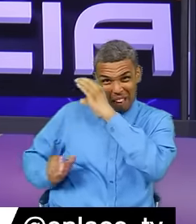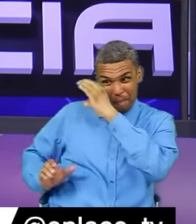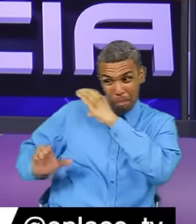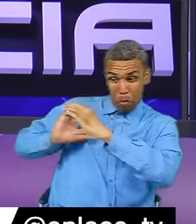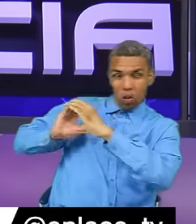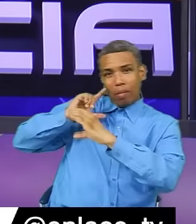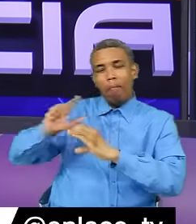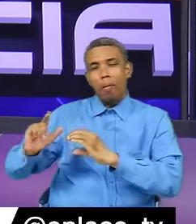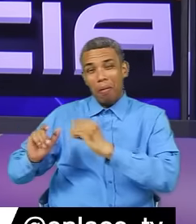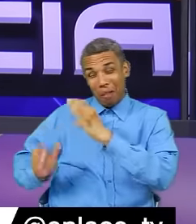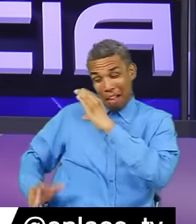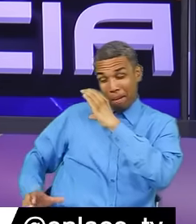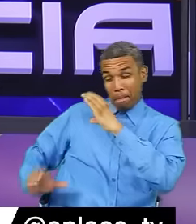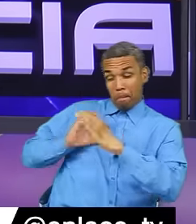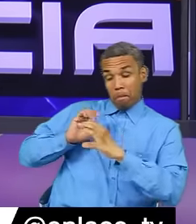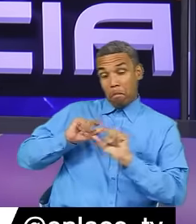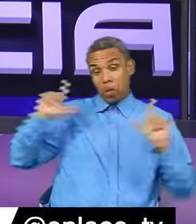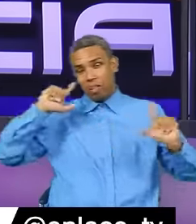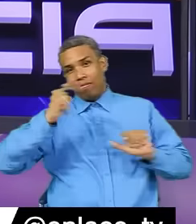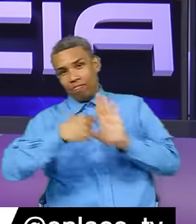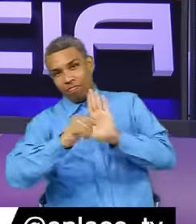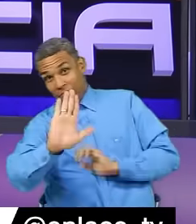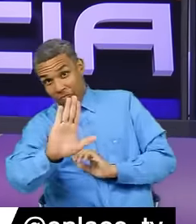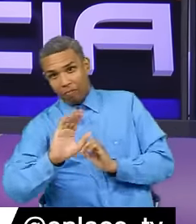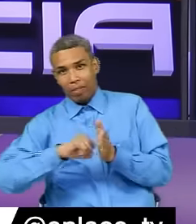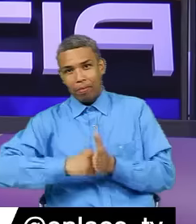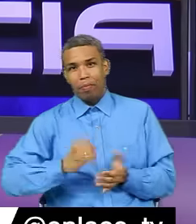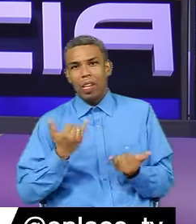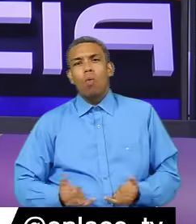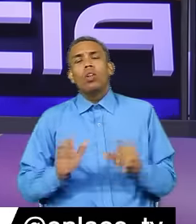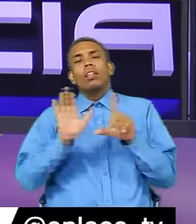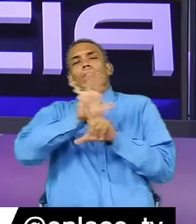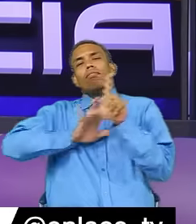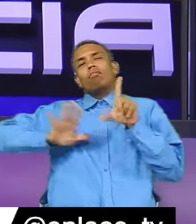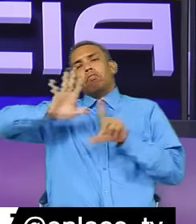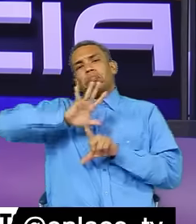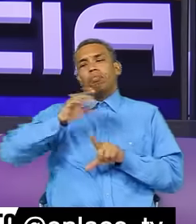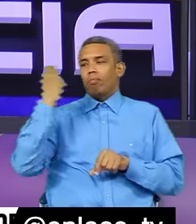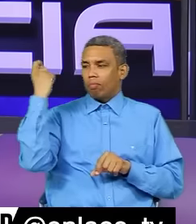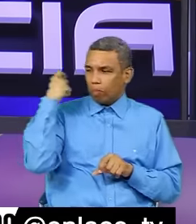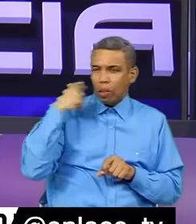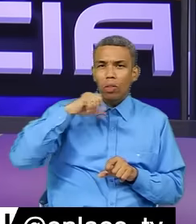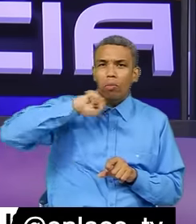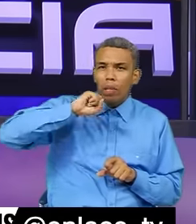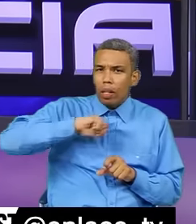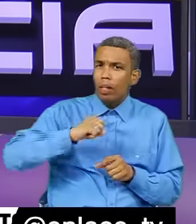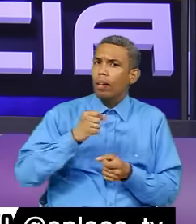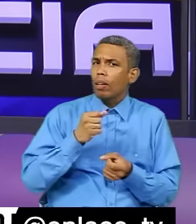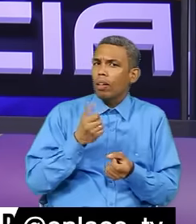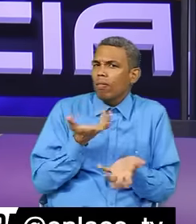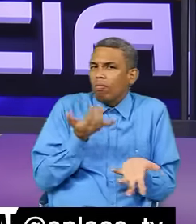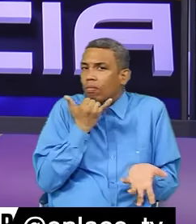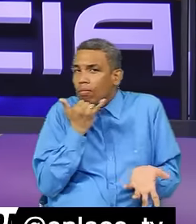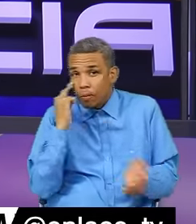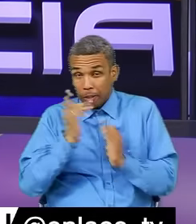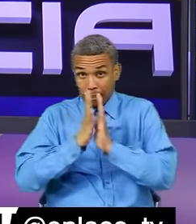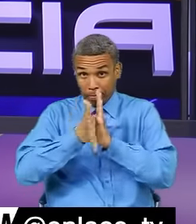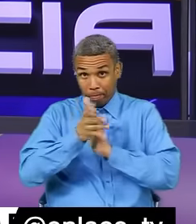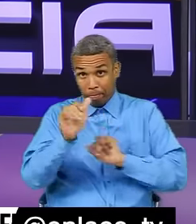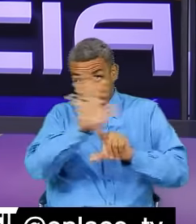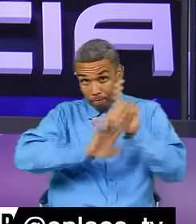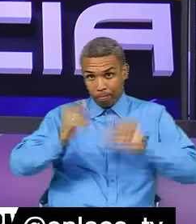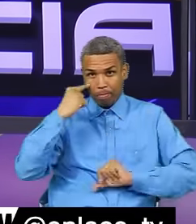Estaremos enlazando con ella más adelante. Mientras tanto, conozcan en imágenes y sonidos otros hechos destacados ocurridos en las últimas horas de nuestra